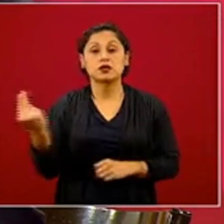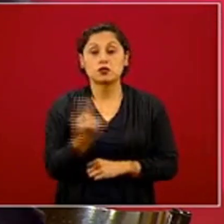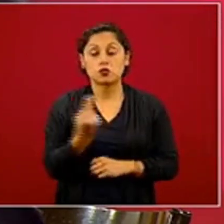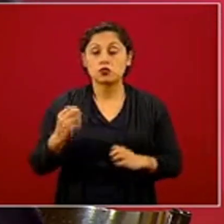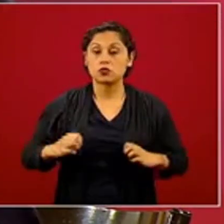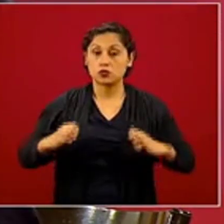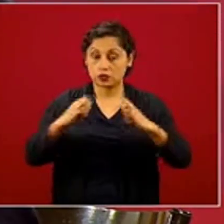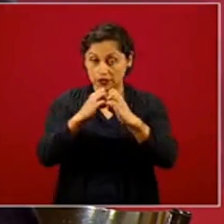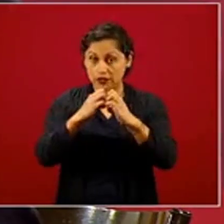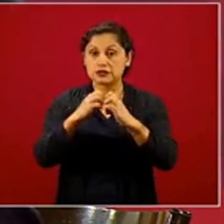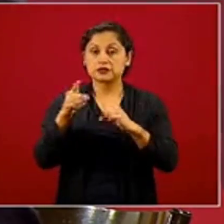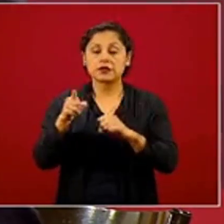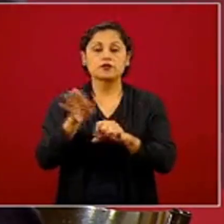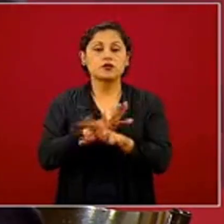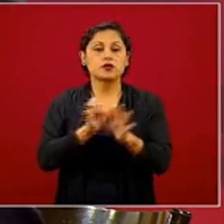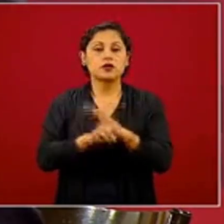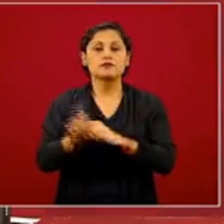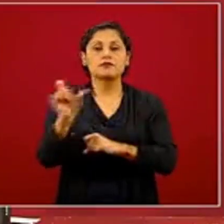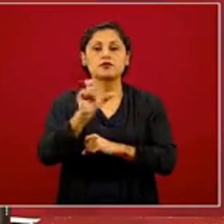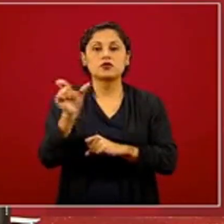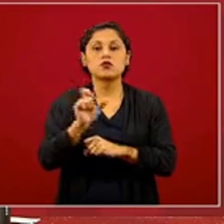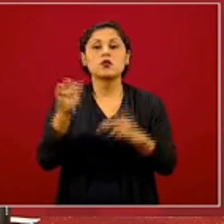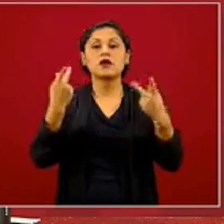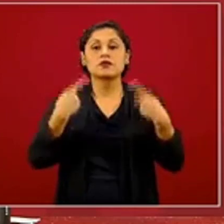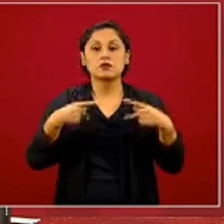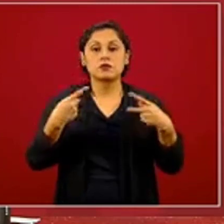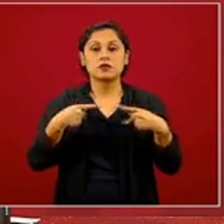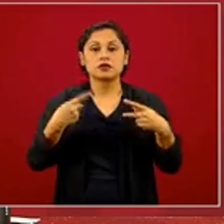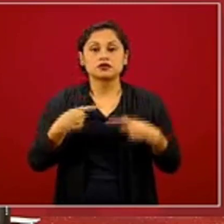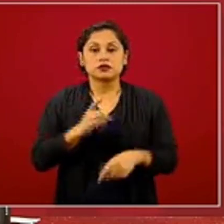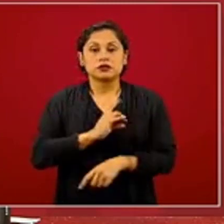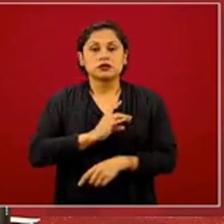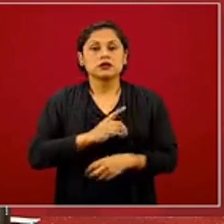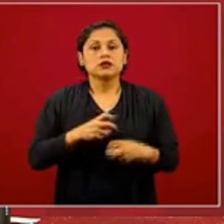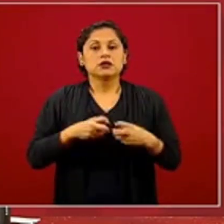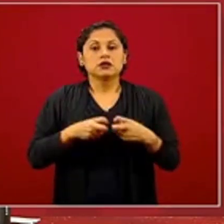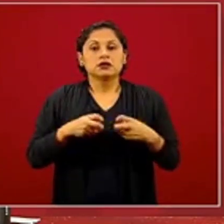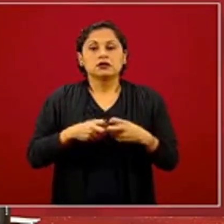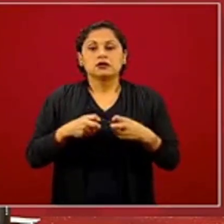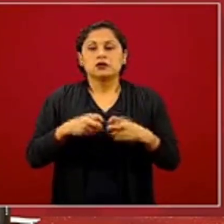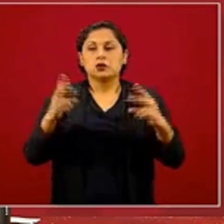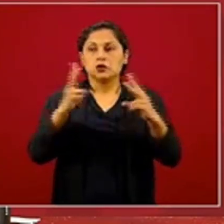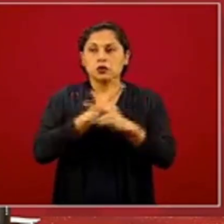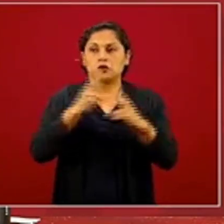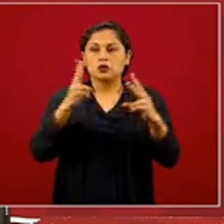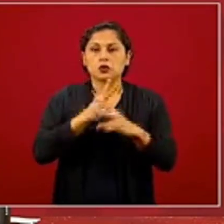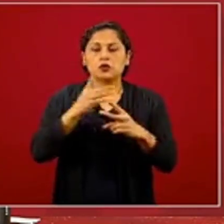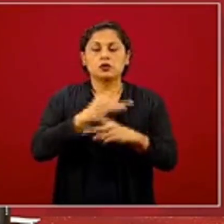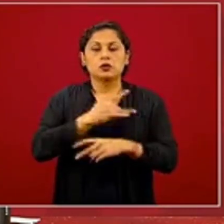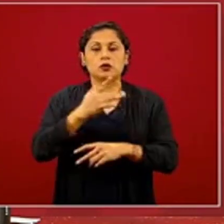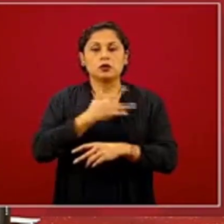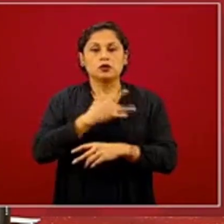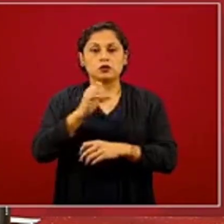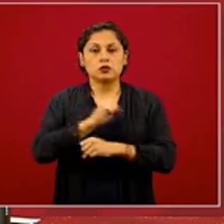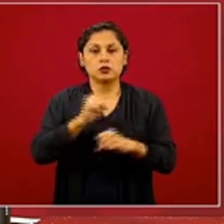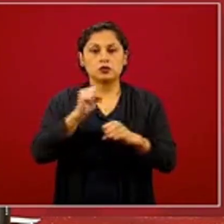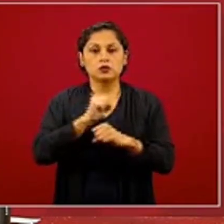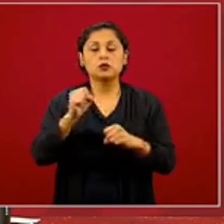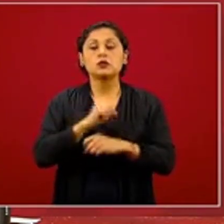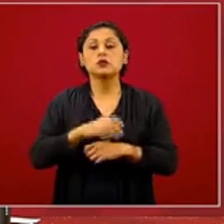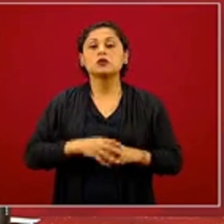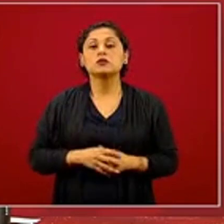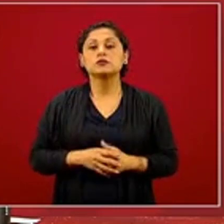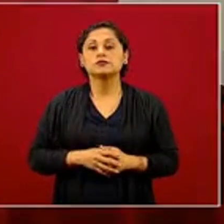etapa de ansiedad aguda y que empieza a respirar rápidamente, y al respirar rápidamente disminuye